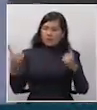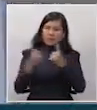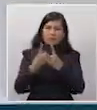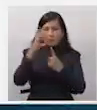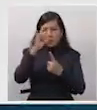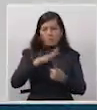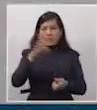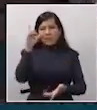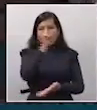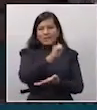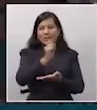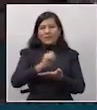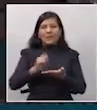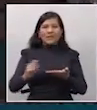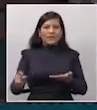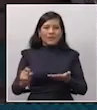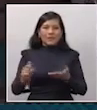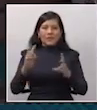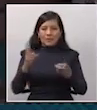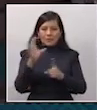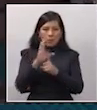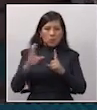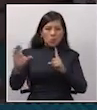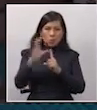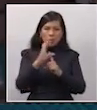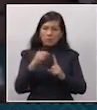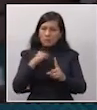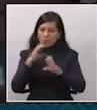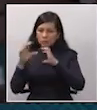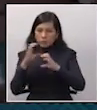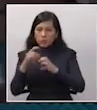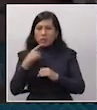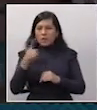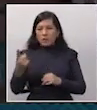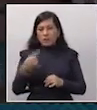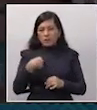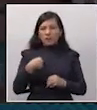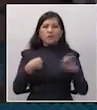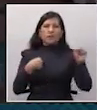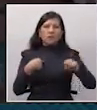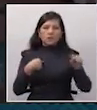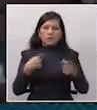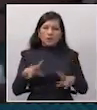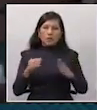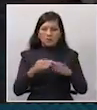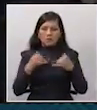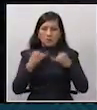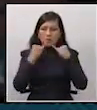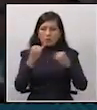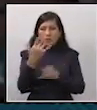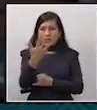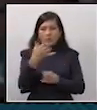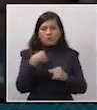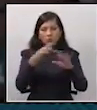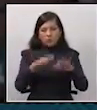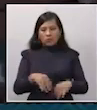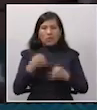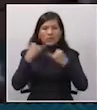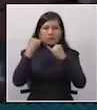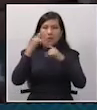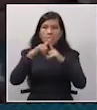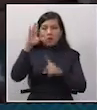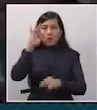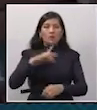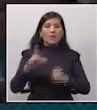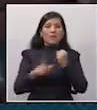secretario de Culturas y me dice efectivamente, yo he hecho los 5 informes, pero el señor Colpari ha